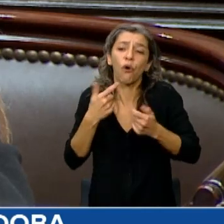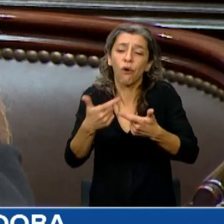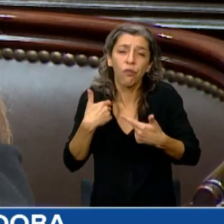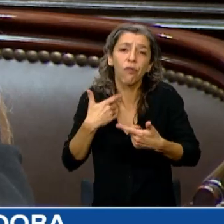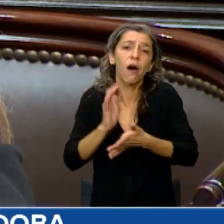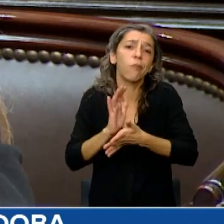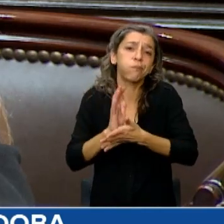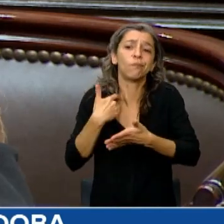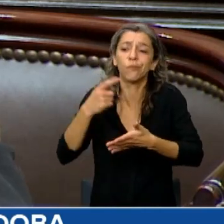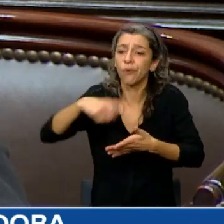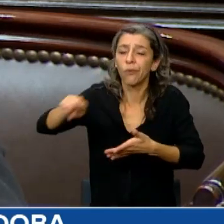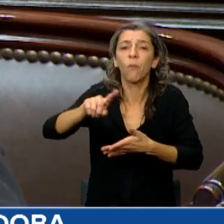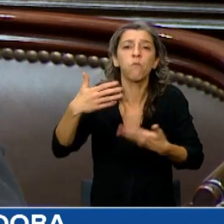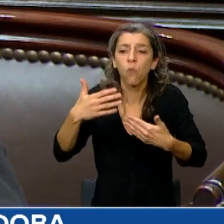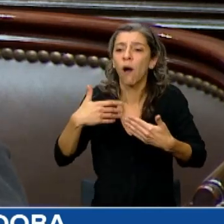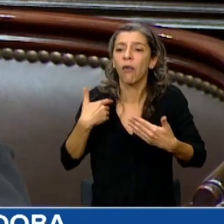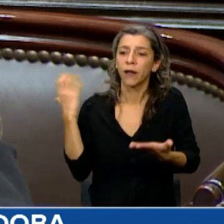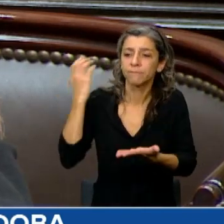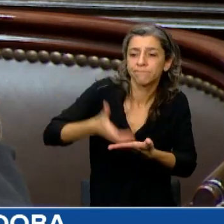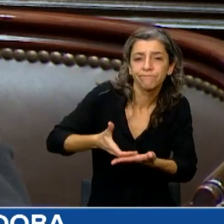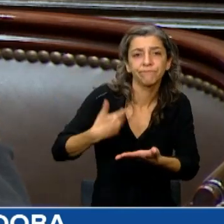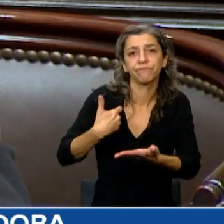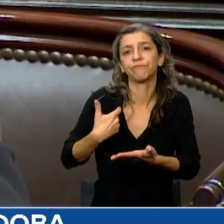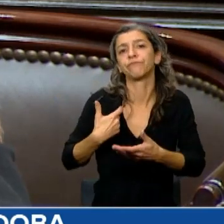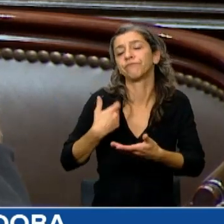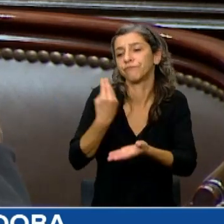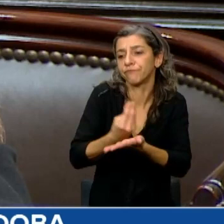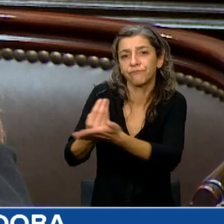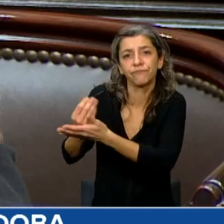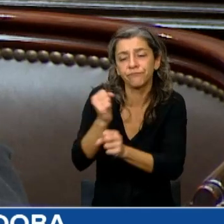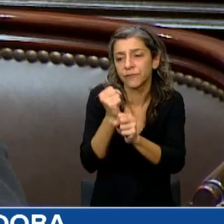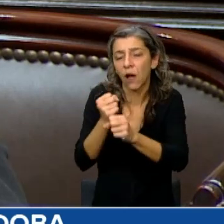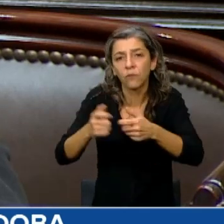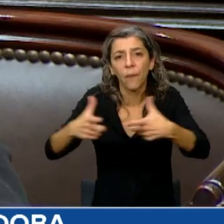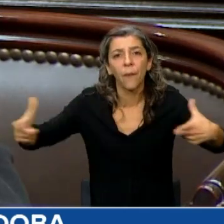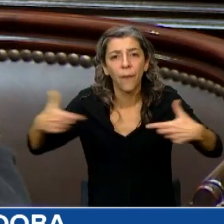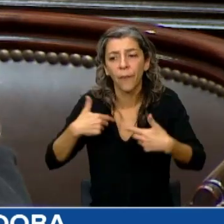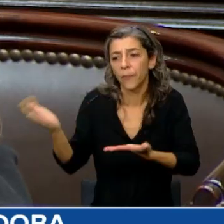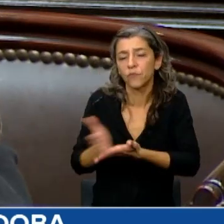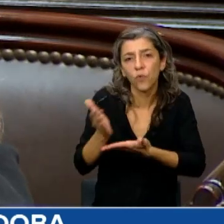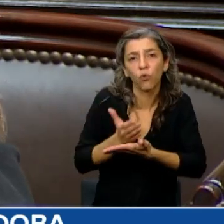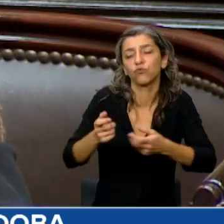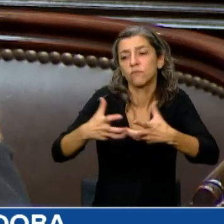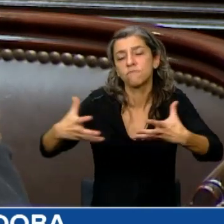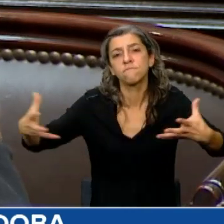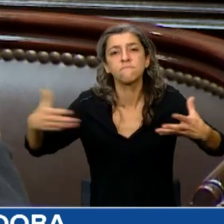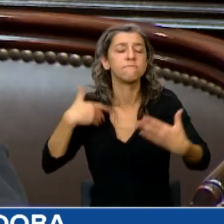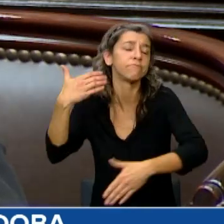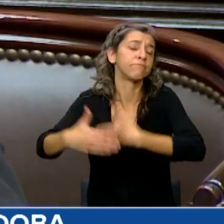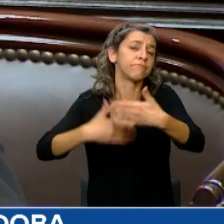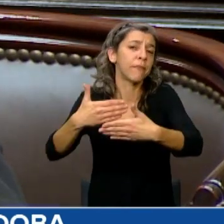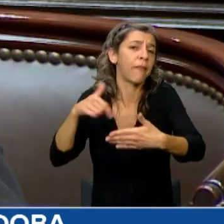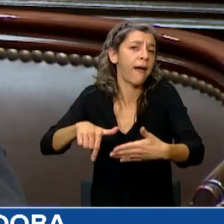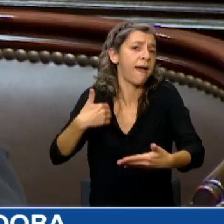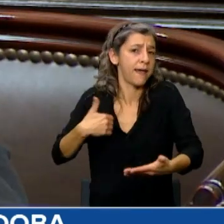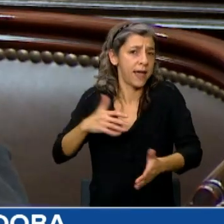empleo, de fomentar que estas actividades sigan progresando y desarrollándose en nuestro país. Porque